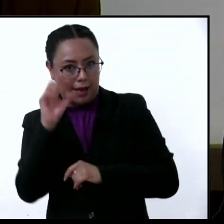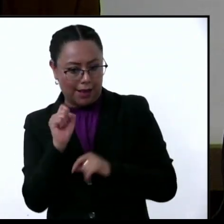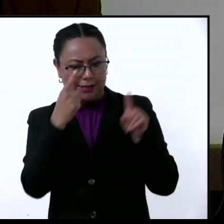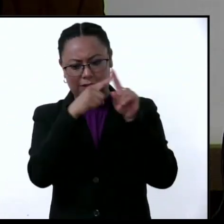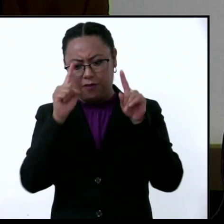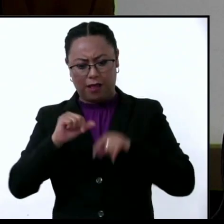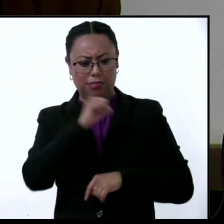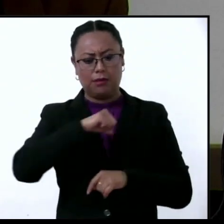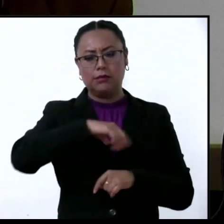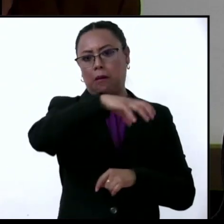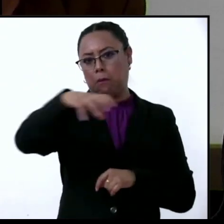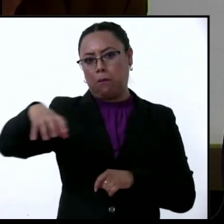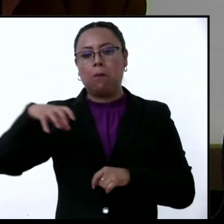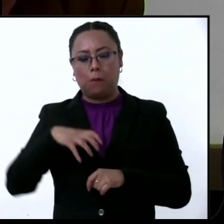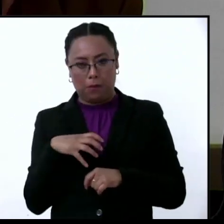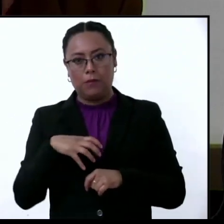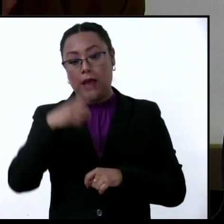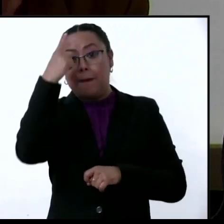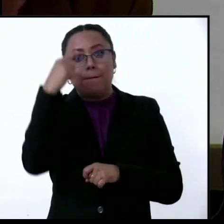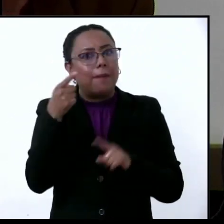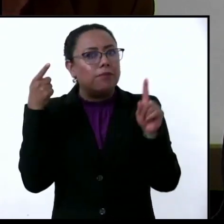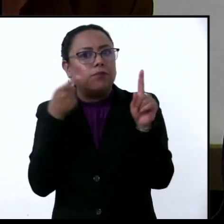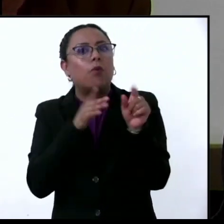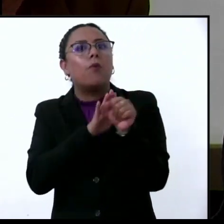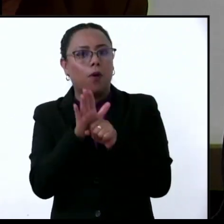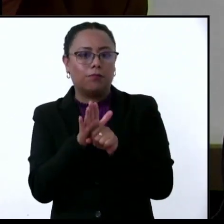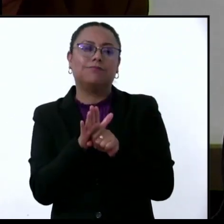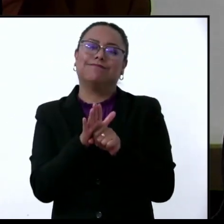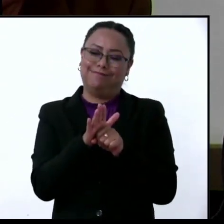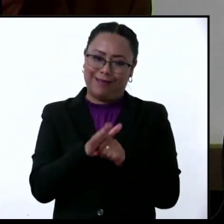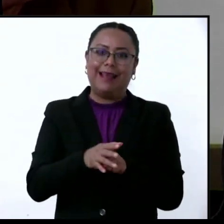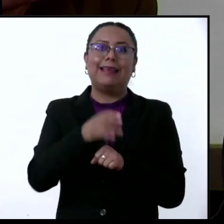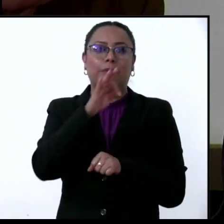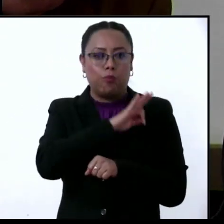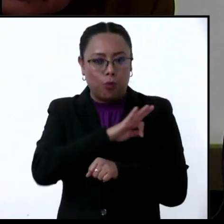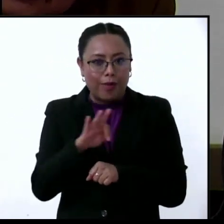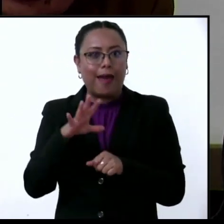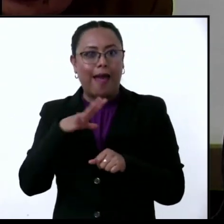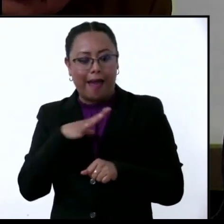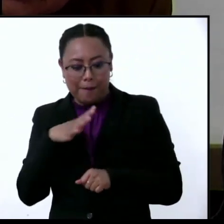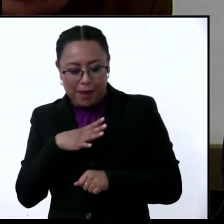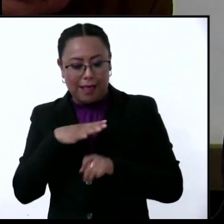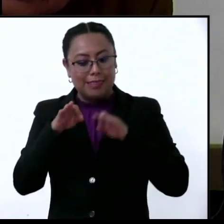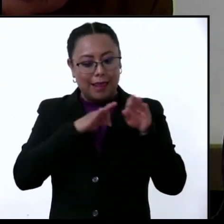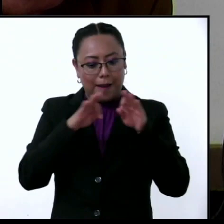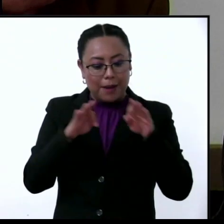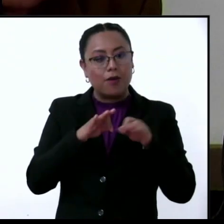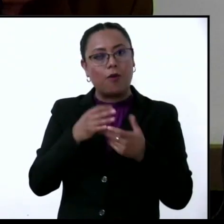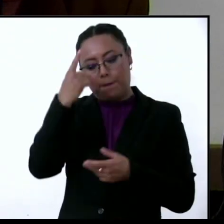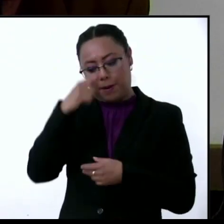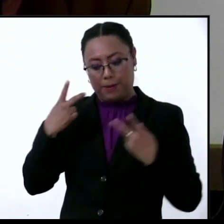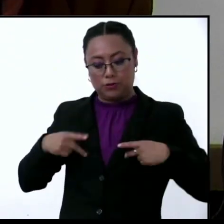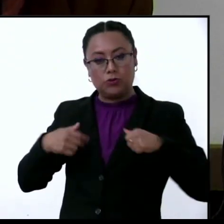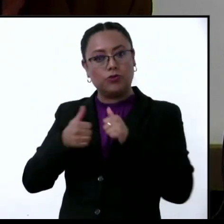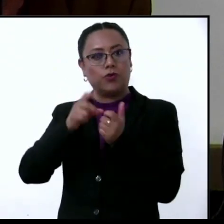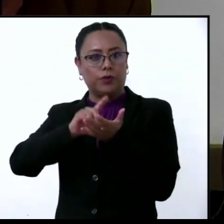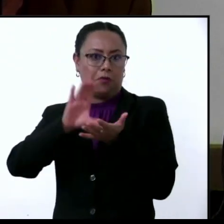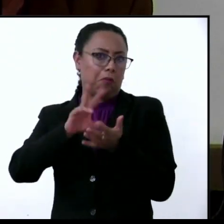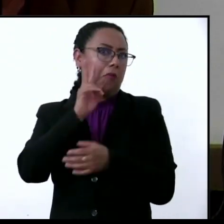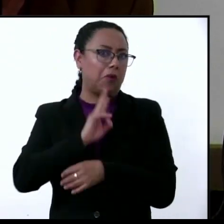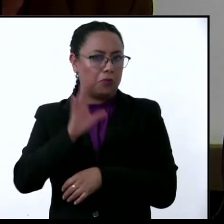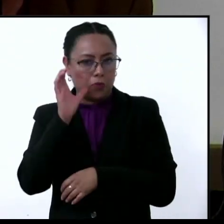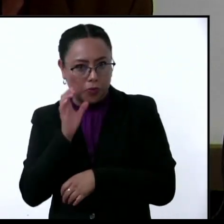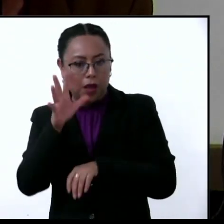alcaldías específicamente para poblaciones con discapacidad en Venustiano Carranza, en Coyoacán,